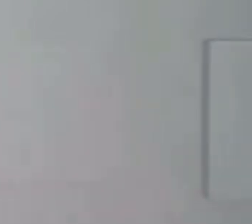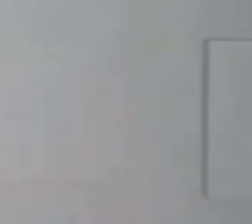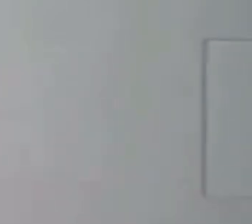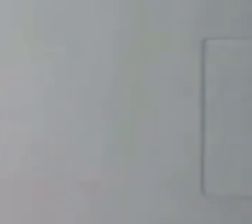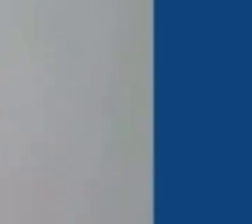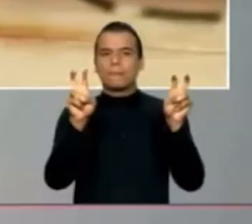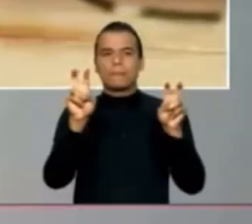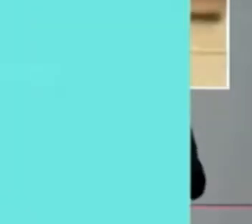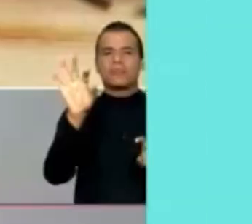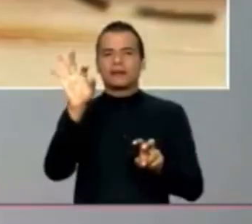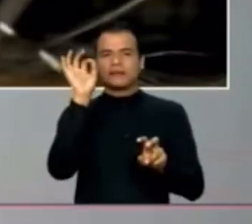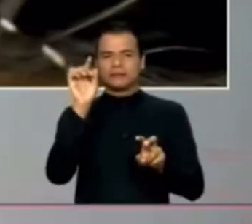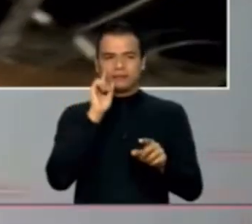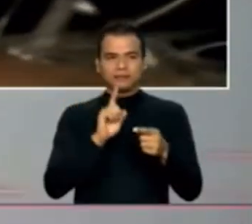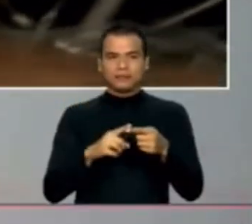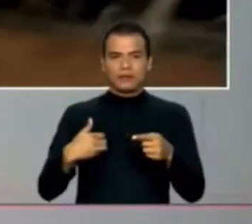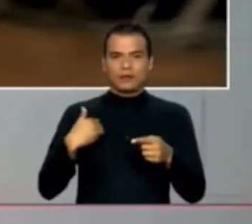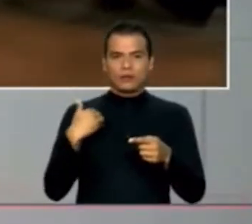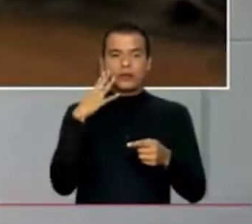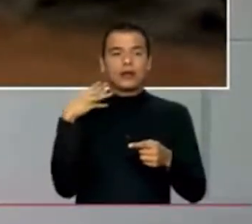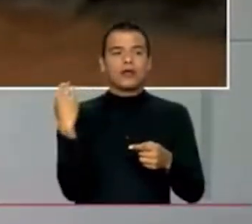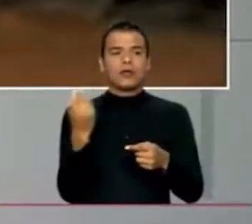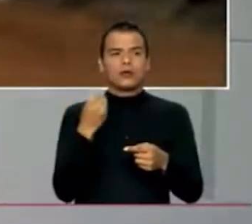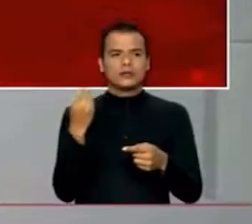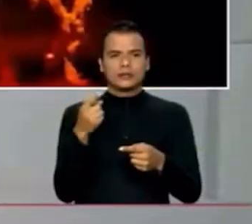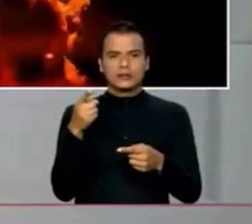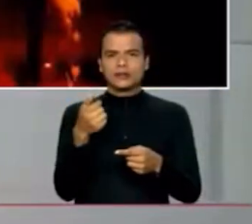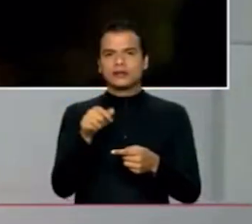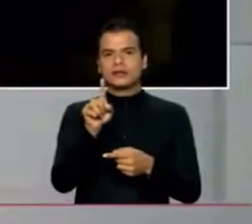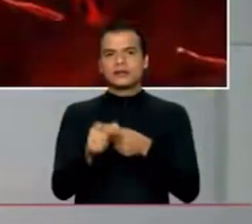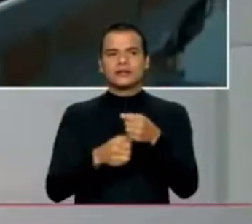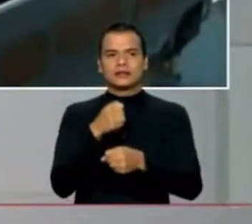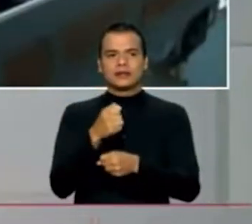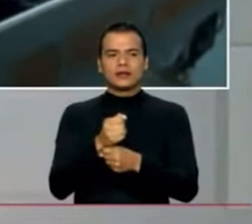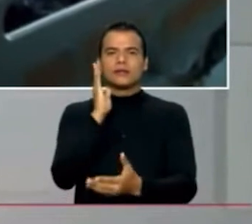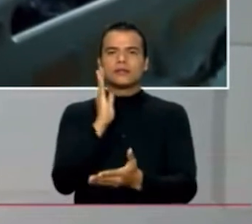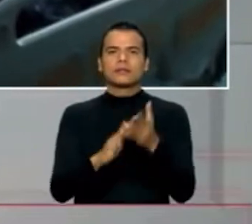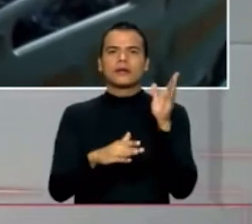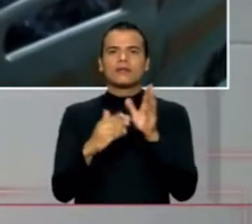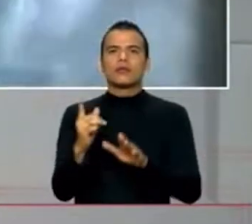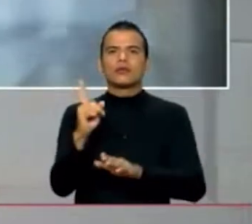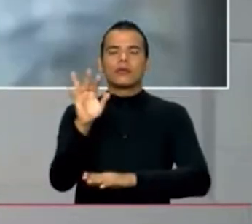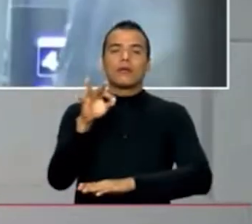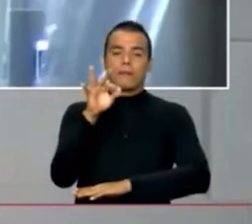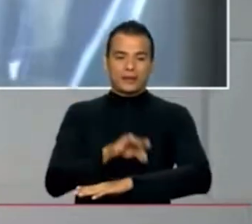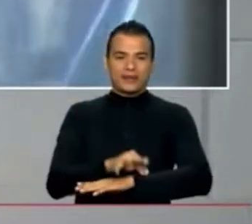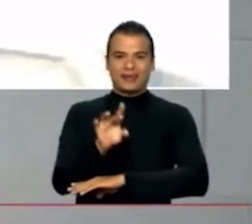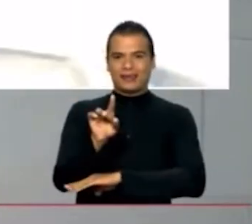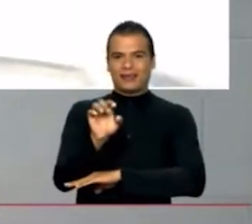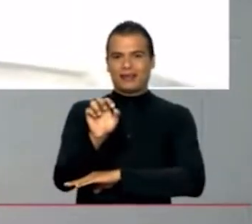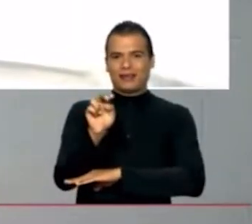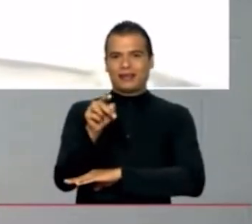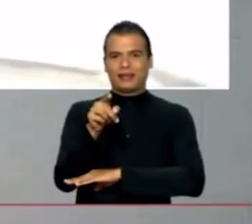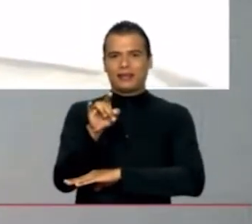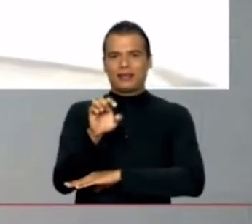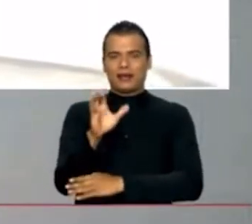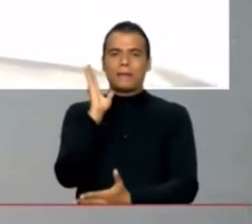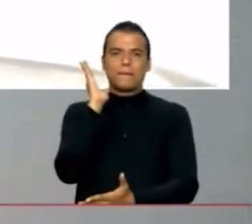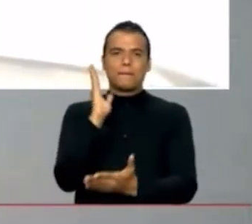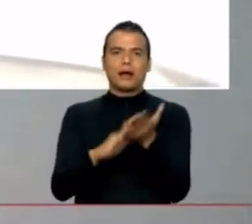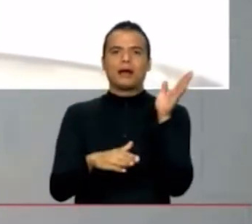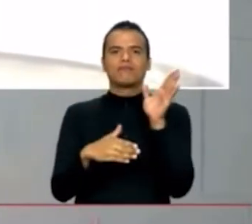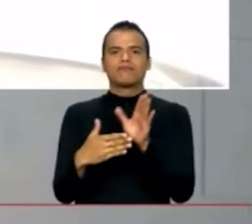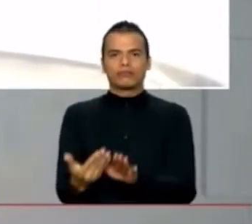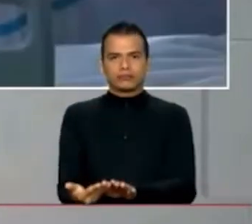Un adolescente de 16 años murió en una clínica privada de Palmira, Valle del Cauca, esto por cuenta de un dengue hemorrágico. La joven